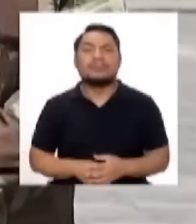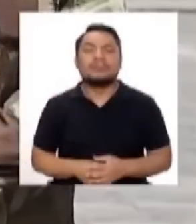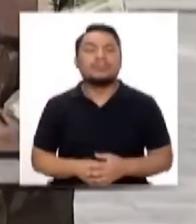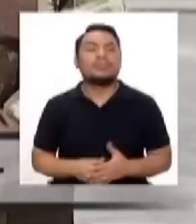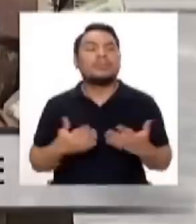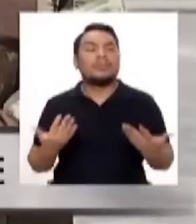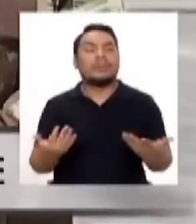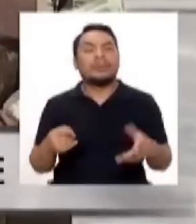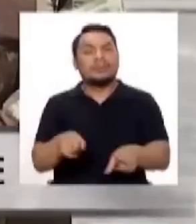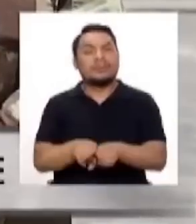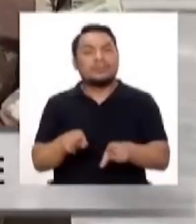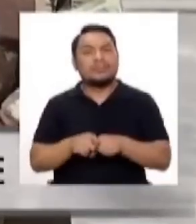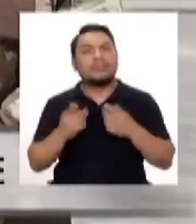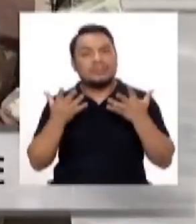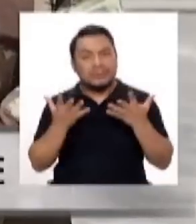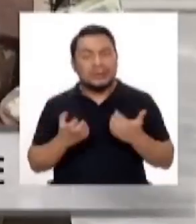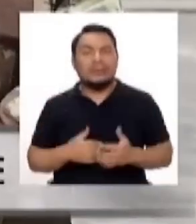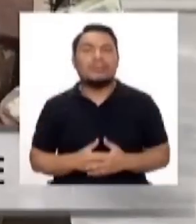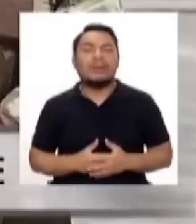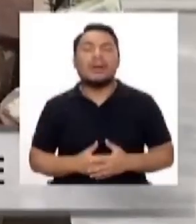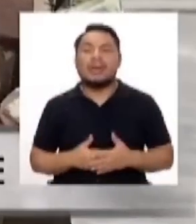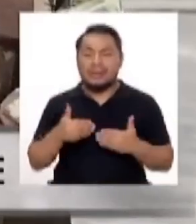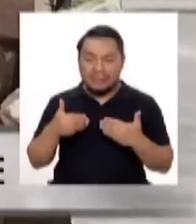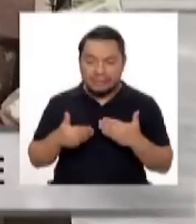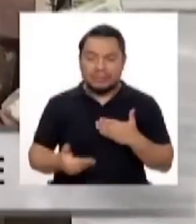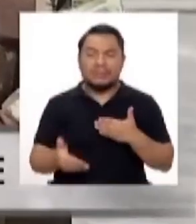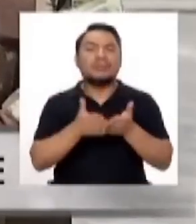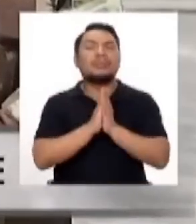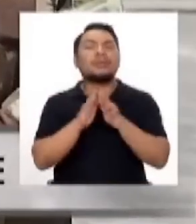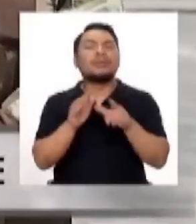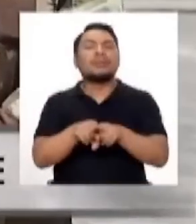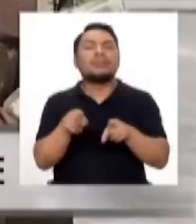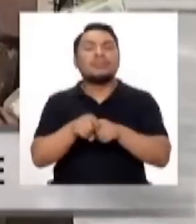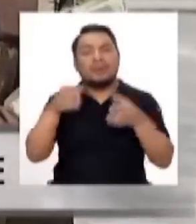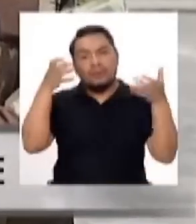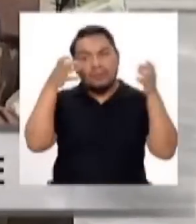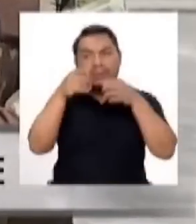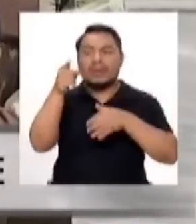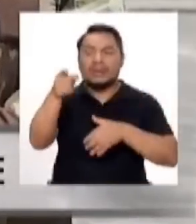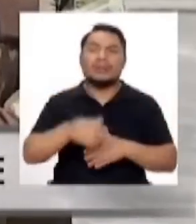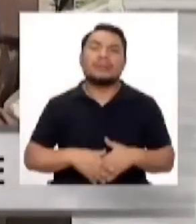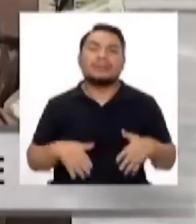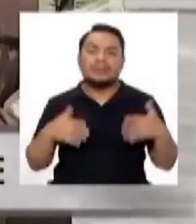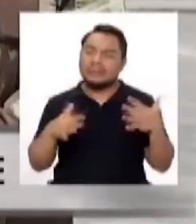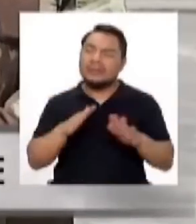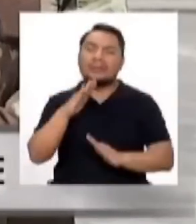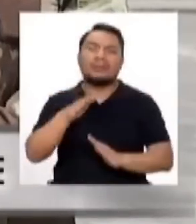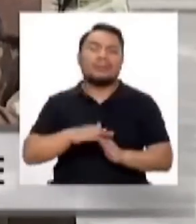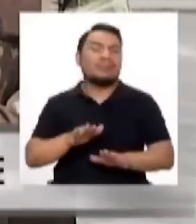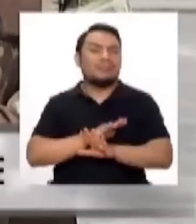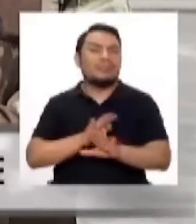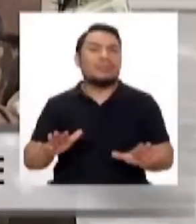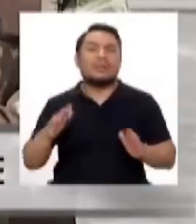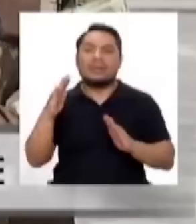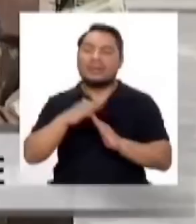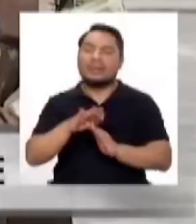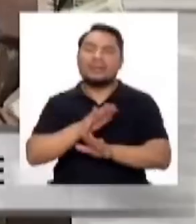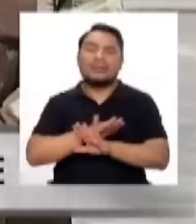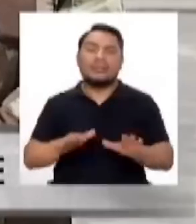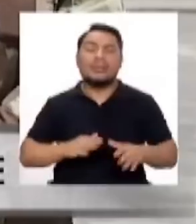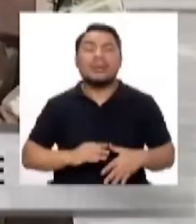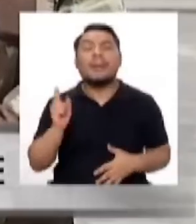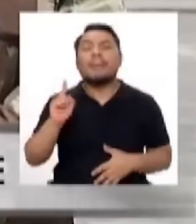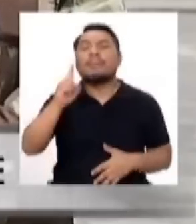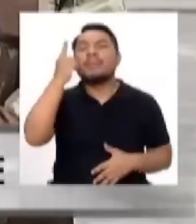De hecho, queremos, y de aquí un pedido también al Congreso, que ya basta. Ya basta,